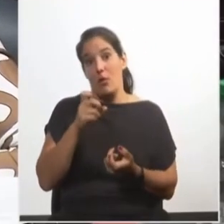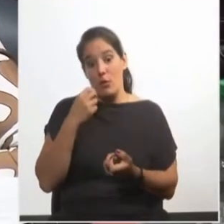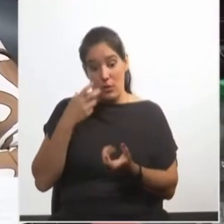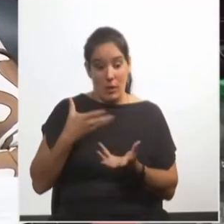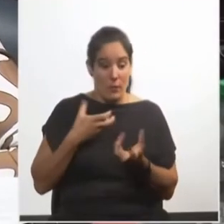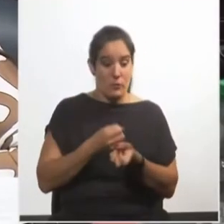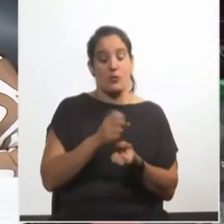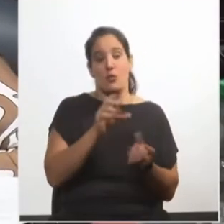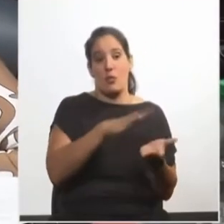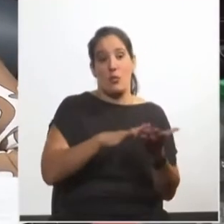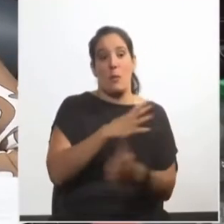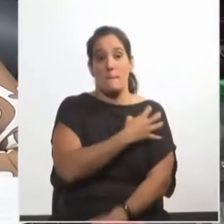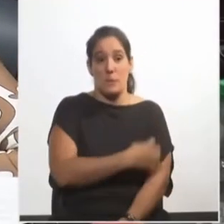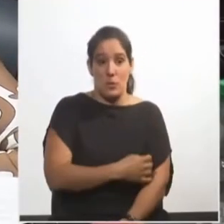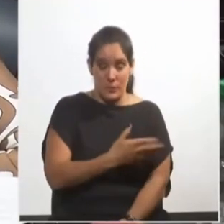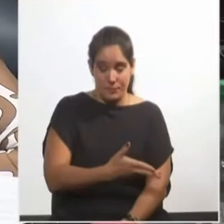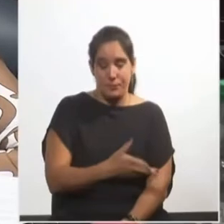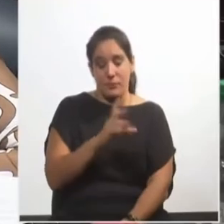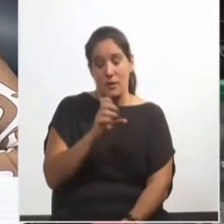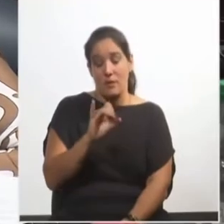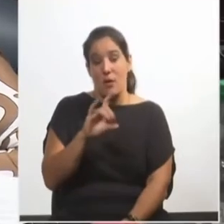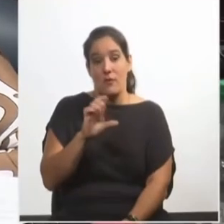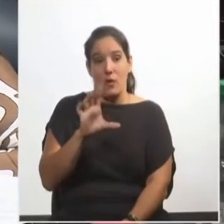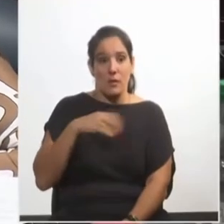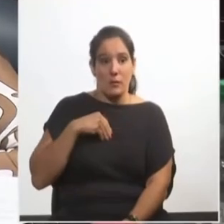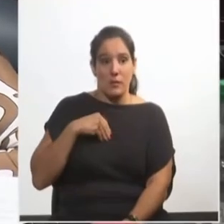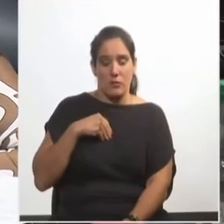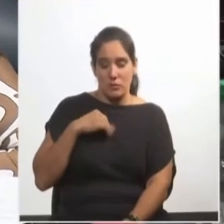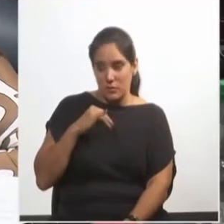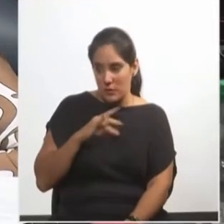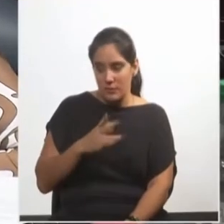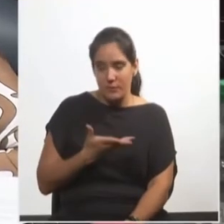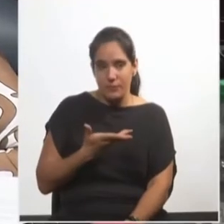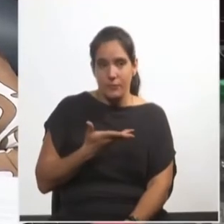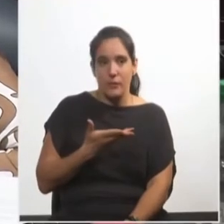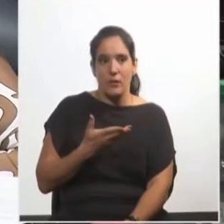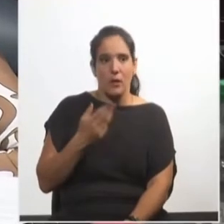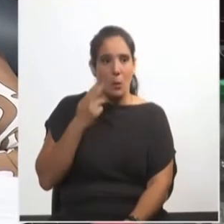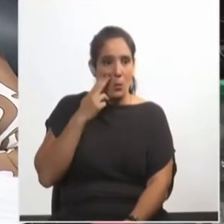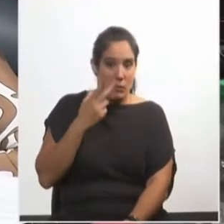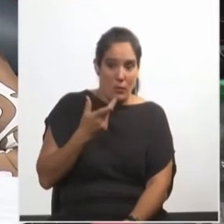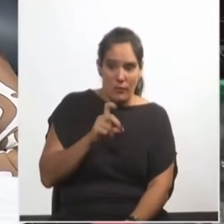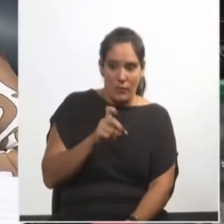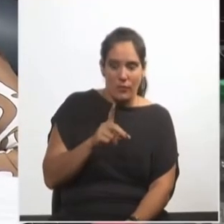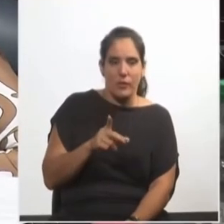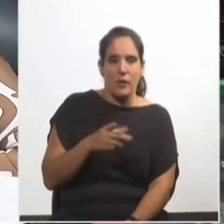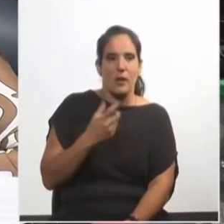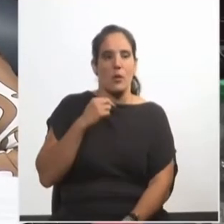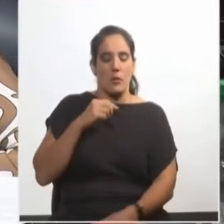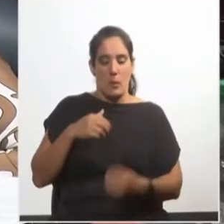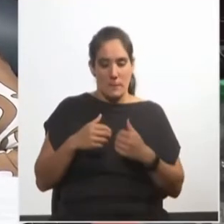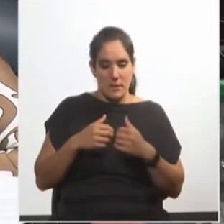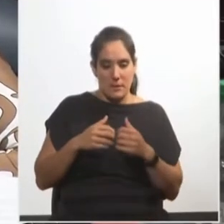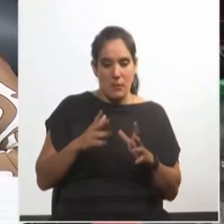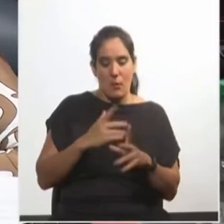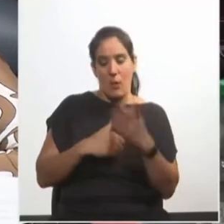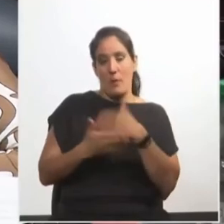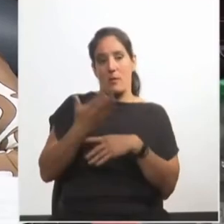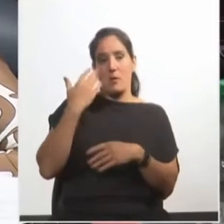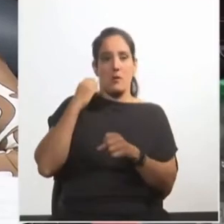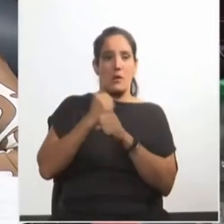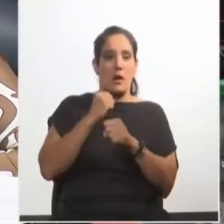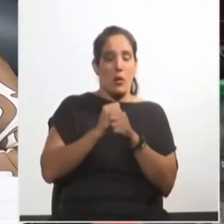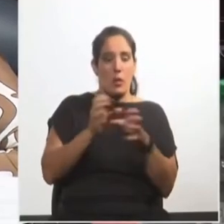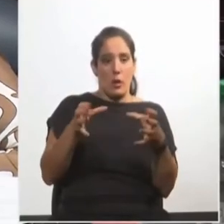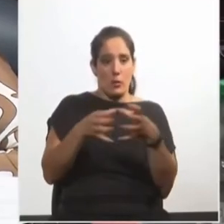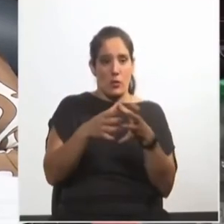más vulnerables. Se trata de una idea compartible, sin ninguna duda, que inicialmente en tiempos de trabajo de la